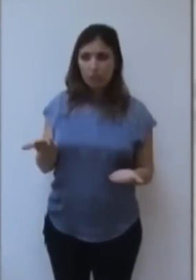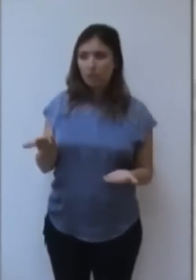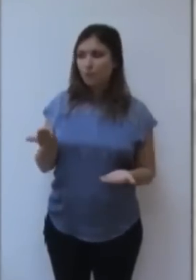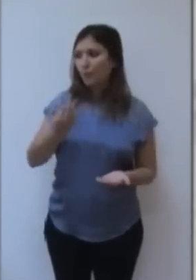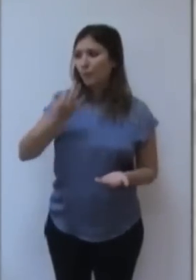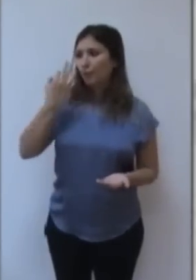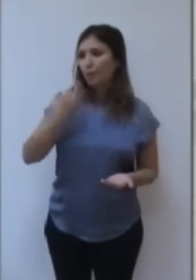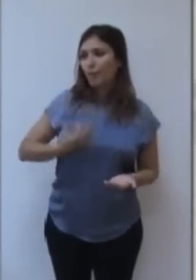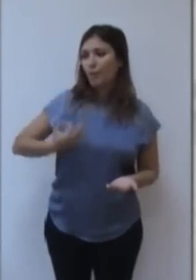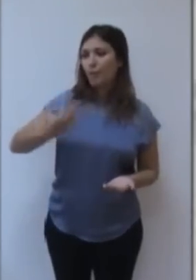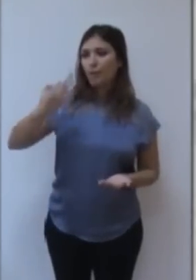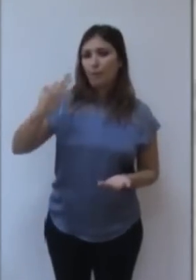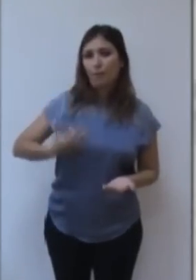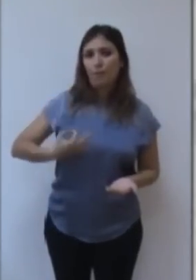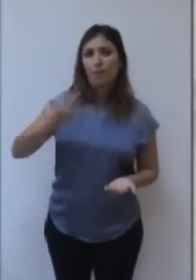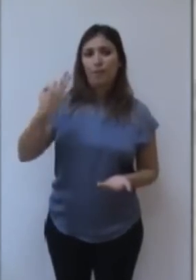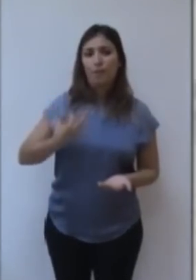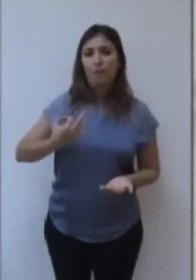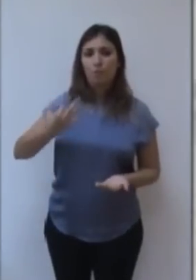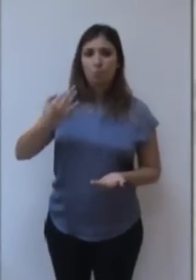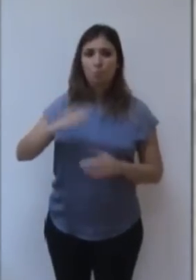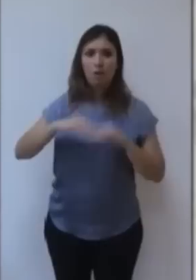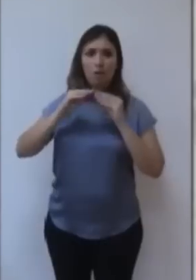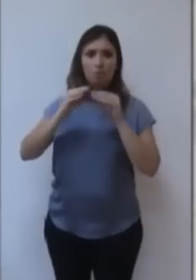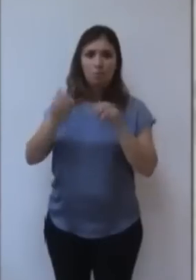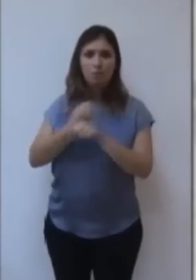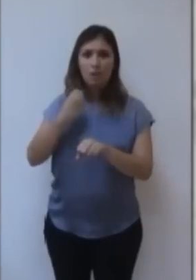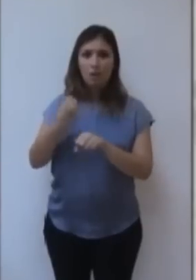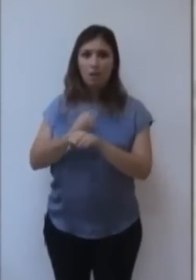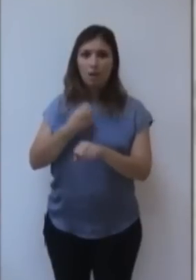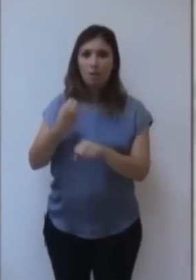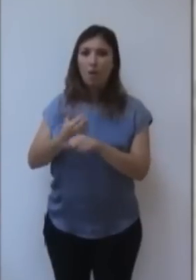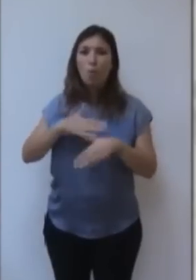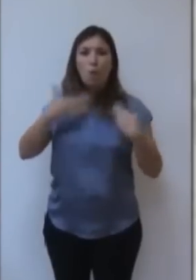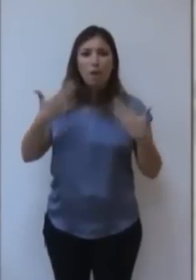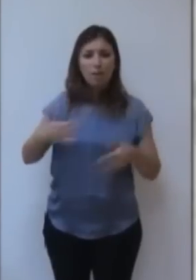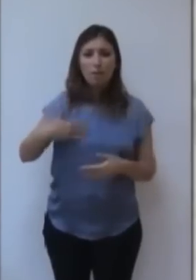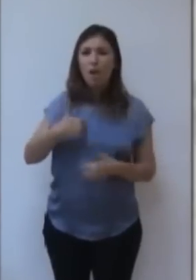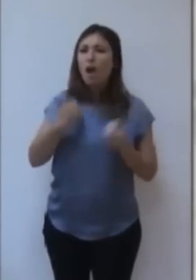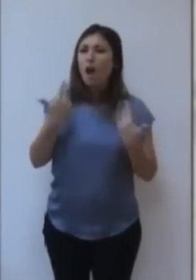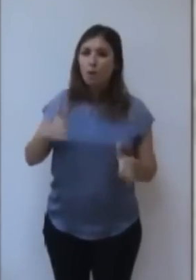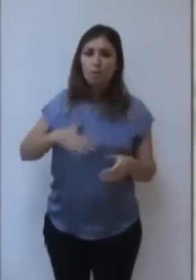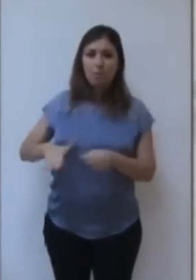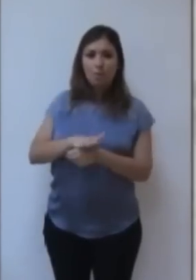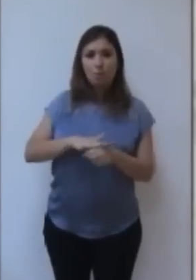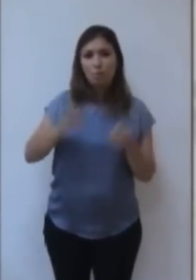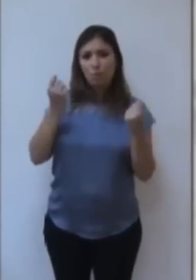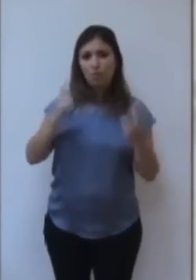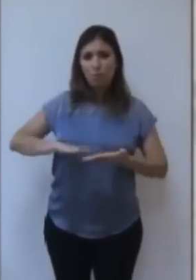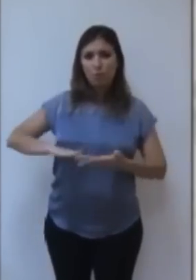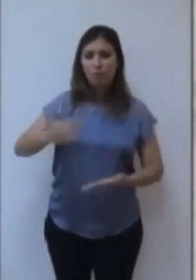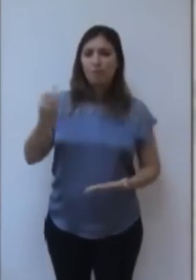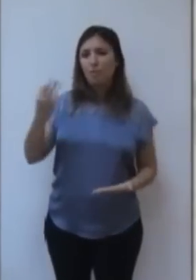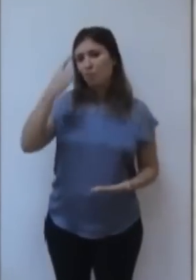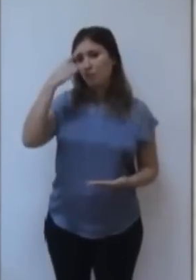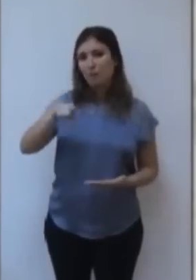absolutamente obvios, ¿no? Para hacer trabajar de cualquier cosa, aunque no en su ámbito no sea necesario un portátil, ya es